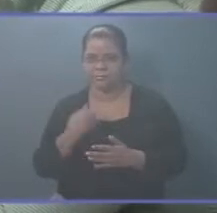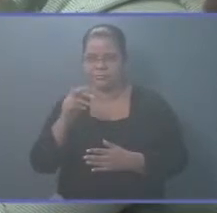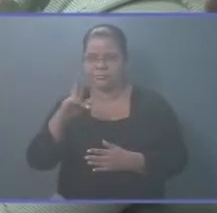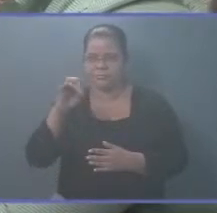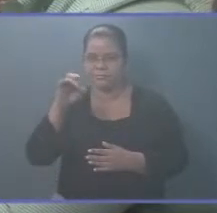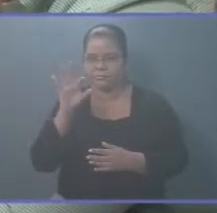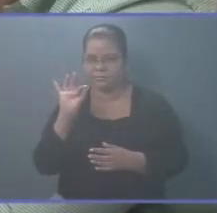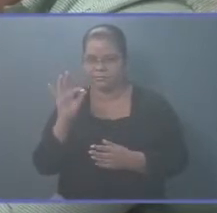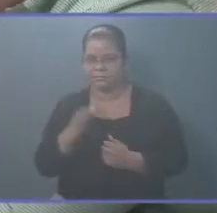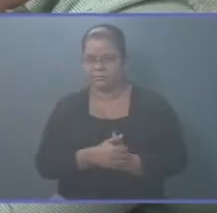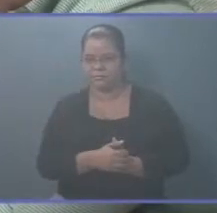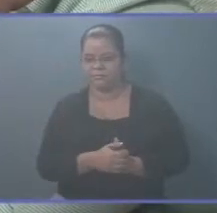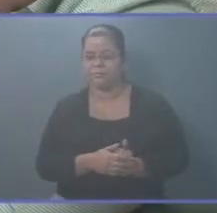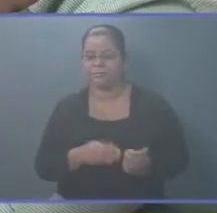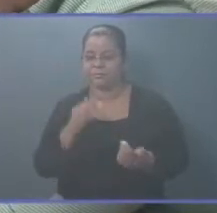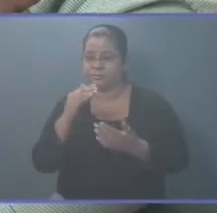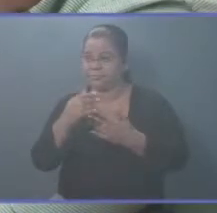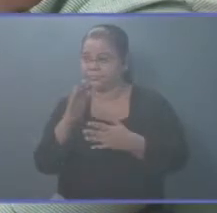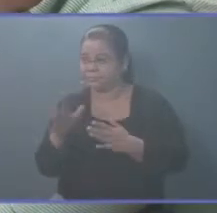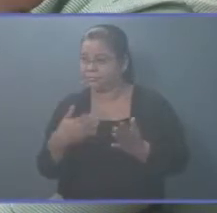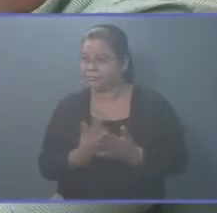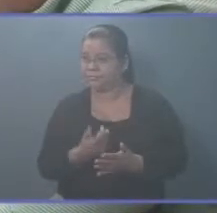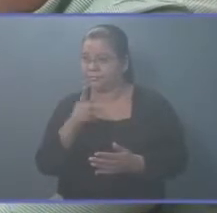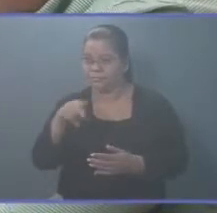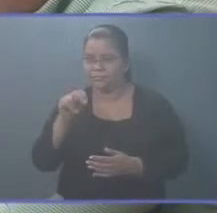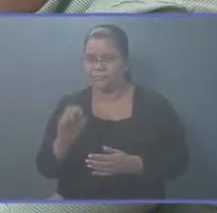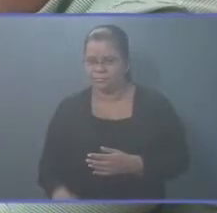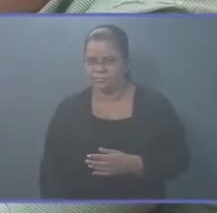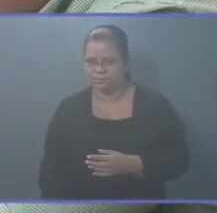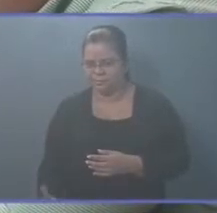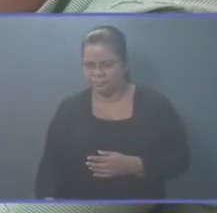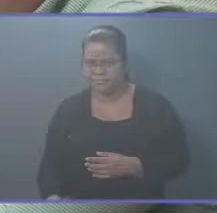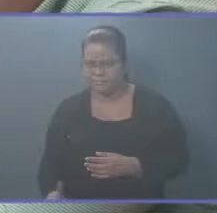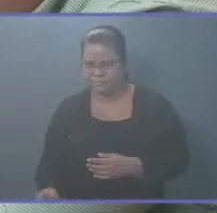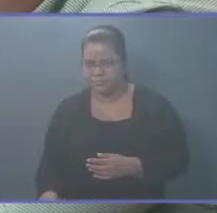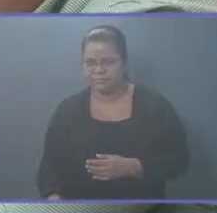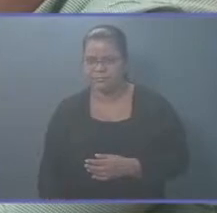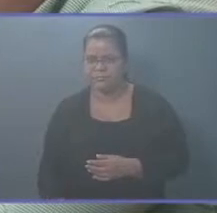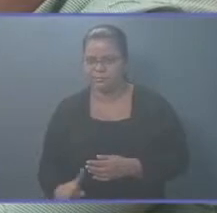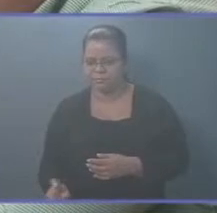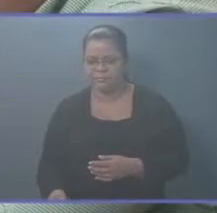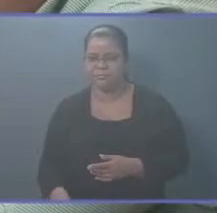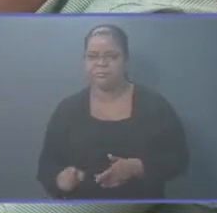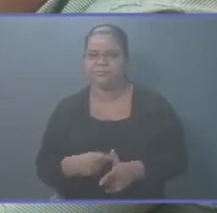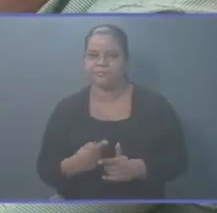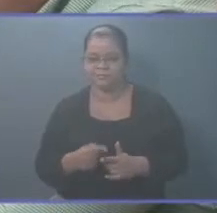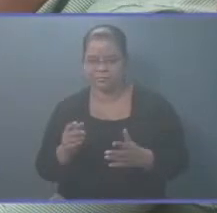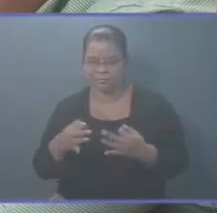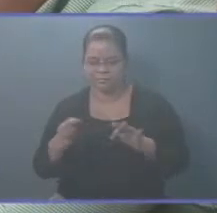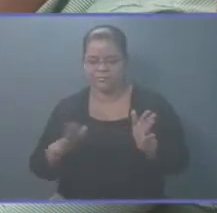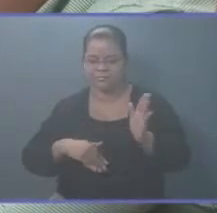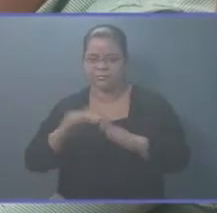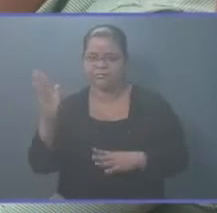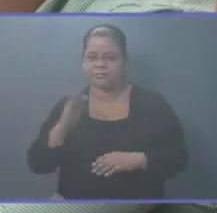referencial de los agentes policiales se podría buscar una redacción más